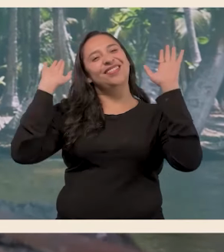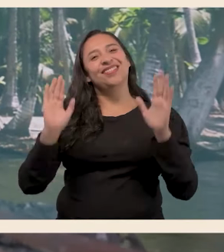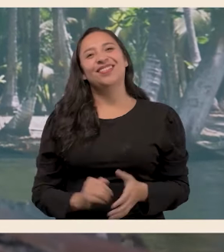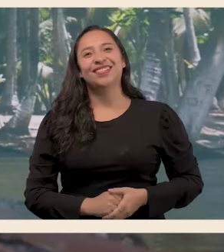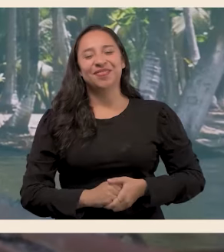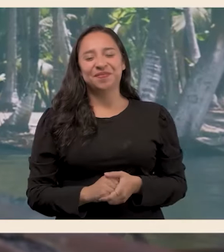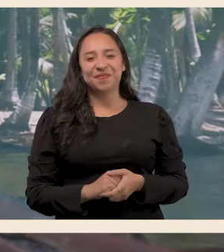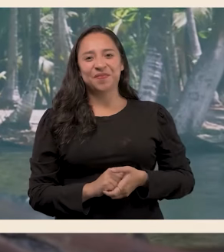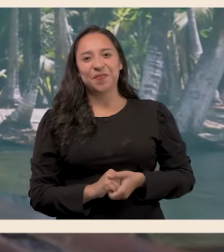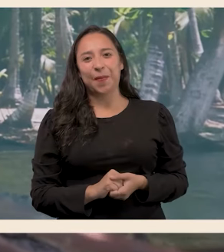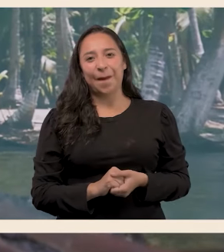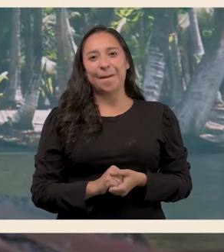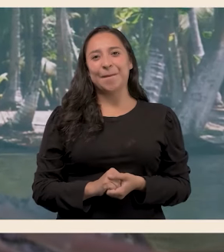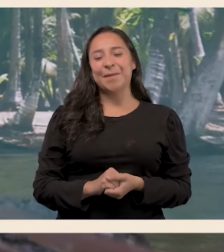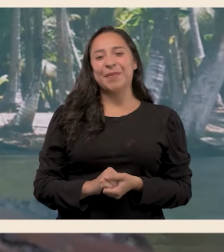Listo por ese lado.